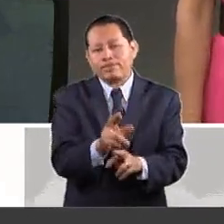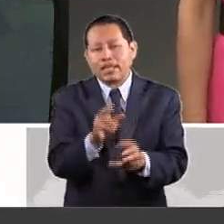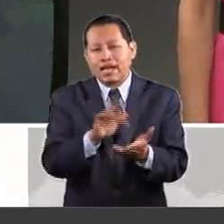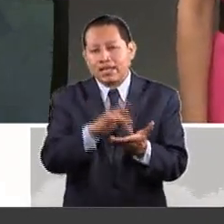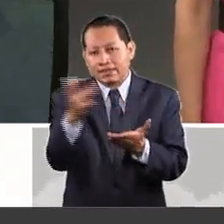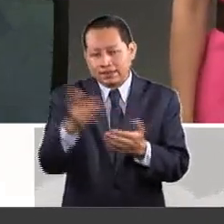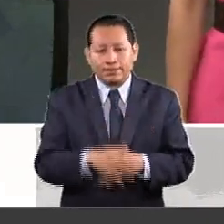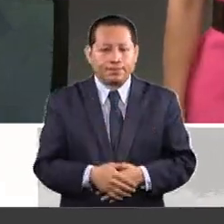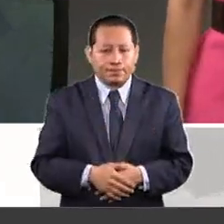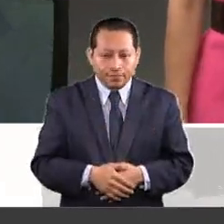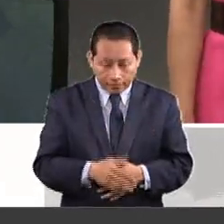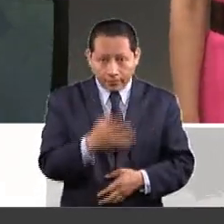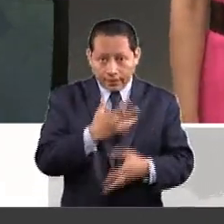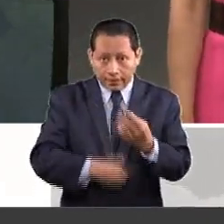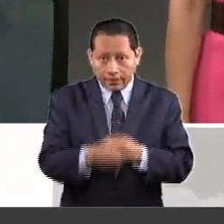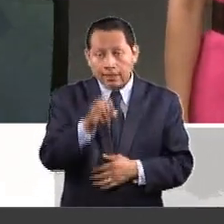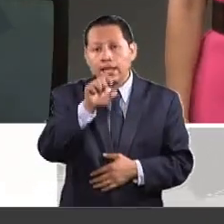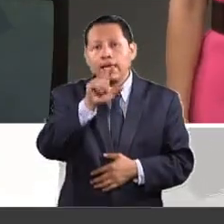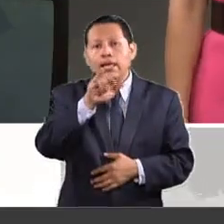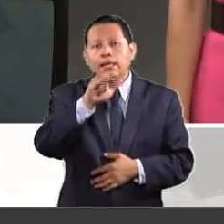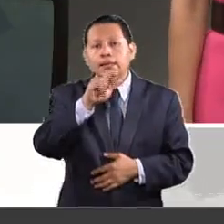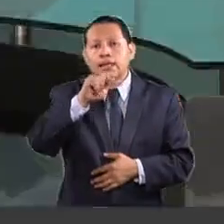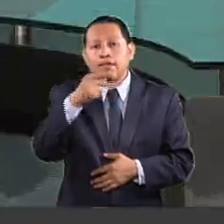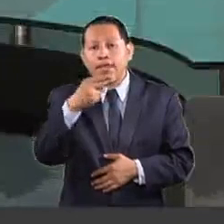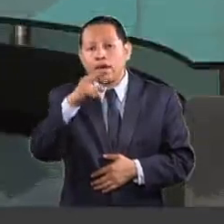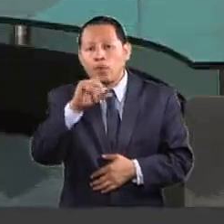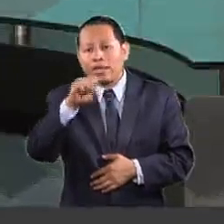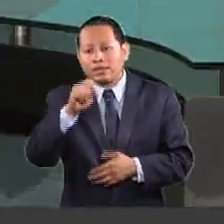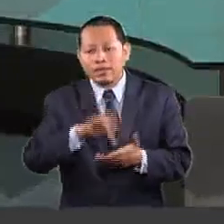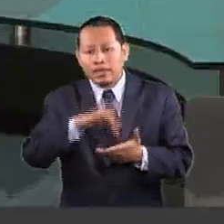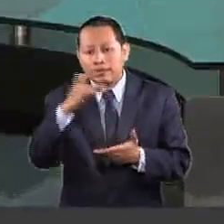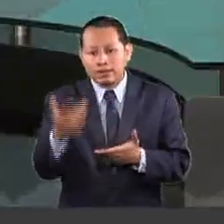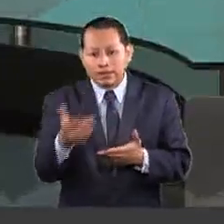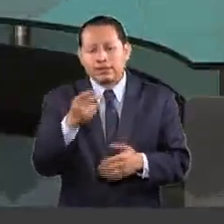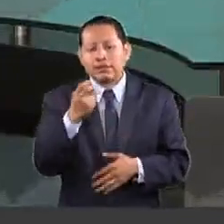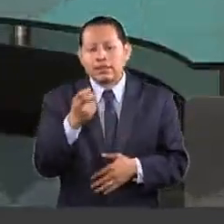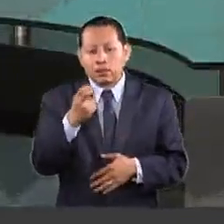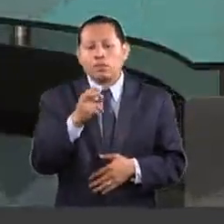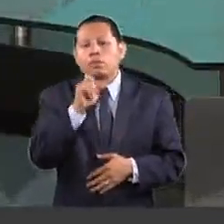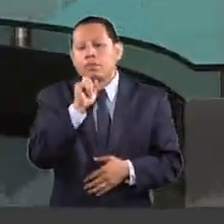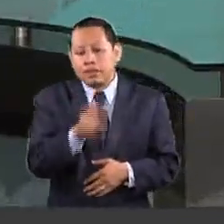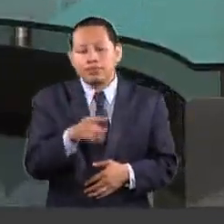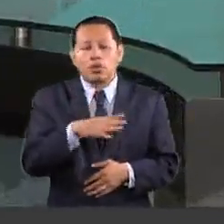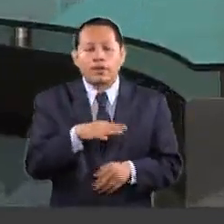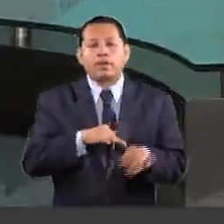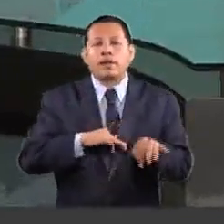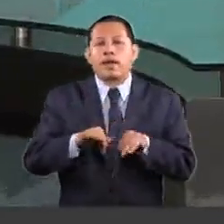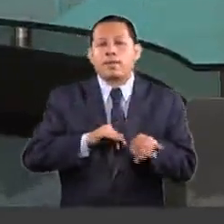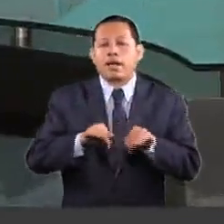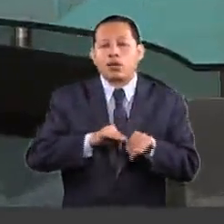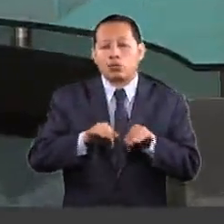Muchas gracias, Elizabeth Robles, por este reporte tan completo. Pues ahí tenemos estos trabajos que se